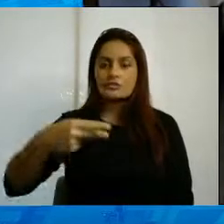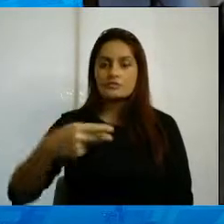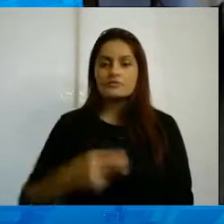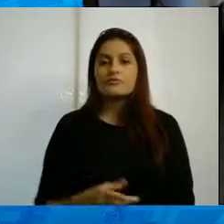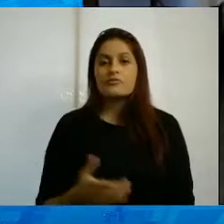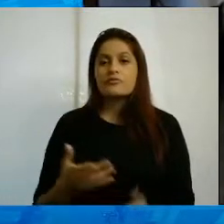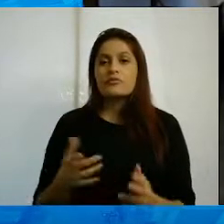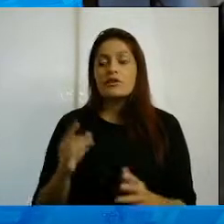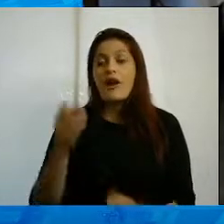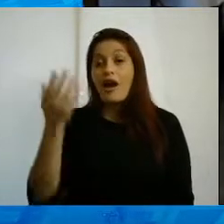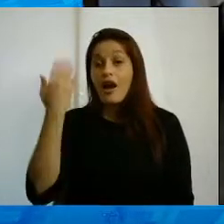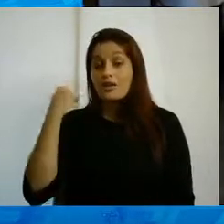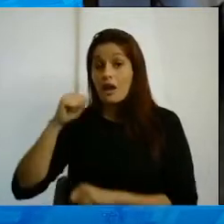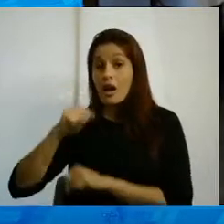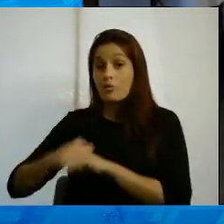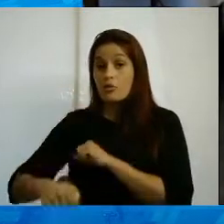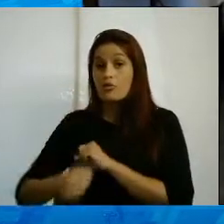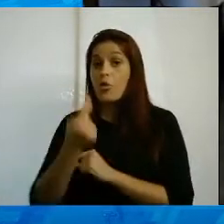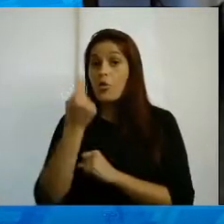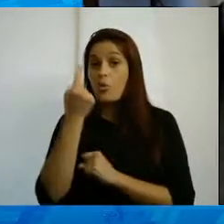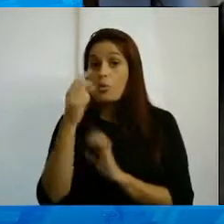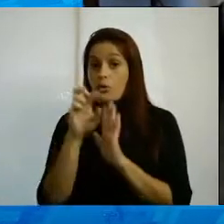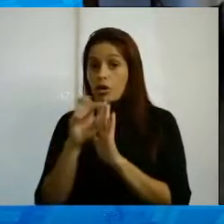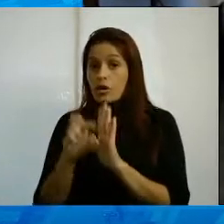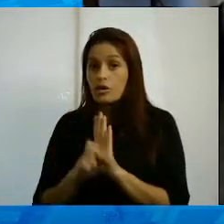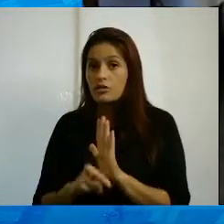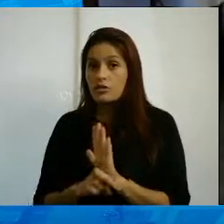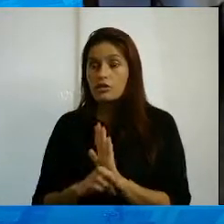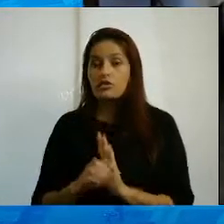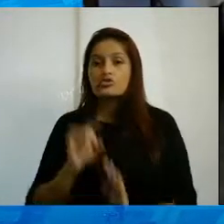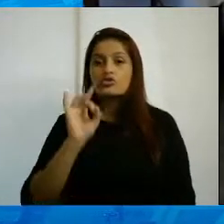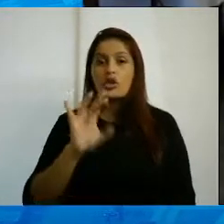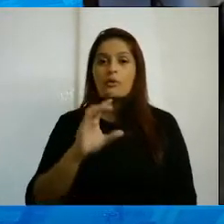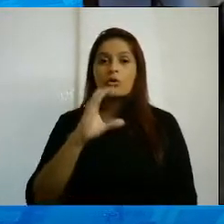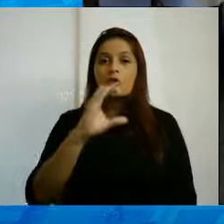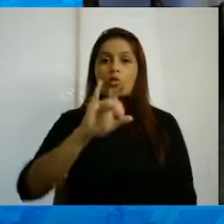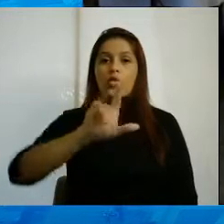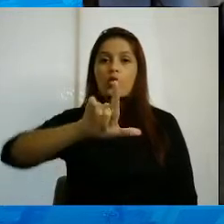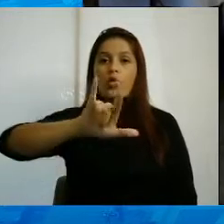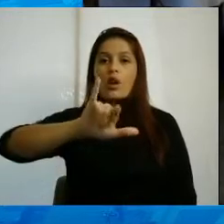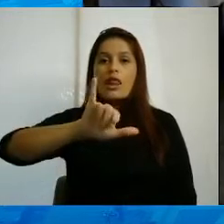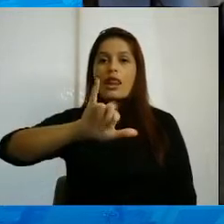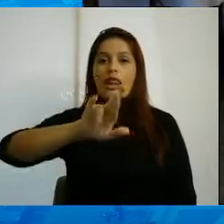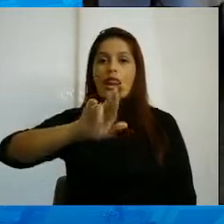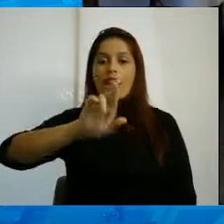se iba a aprobar solo un proyecto por 150 millones para Culiprán, para un sondaje en la PR de